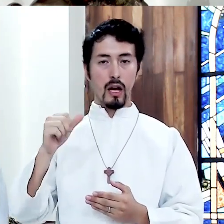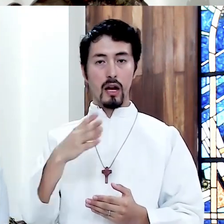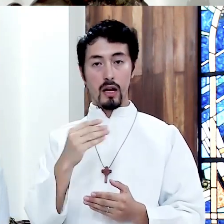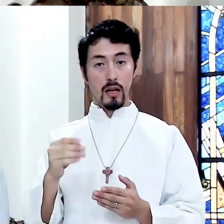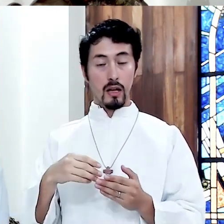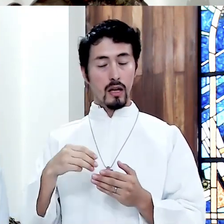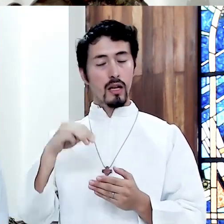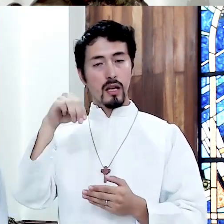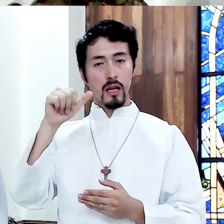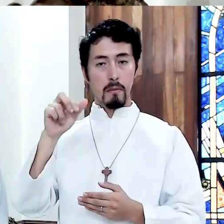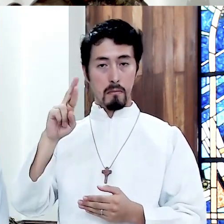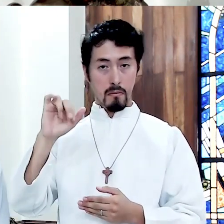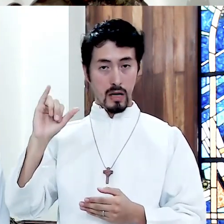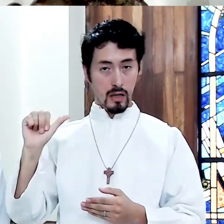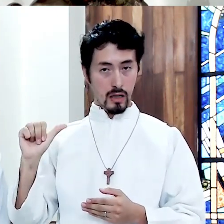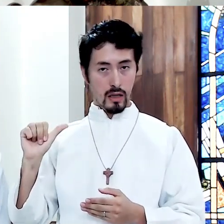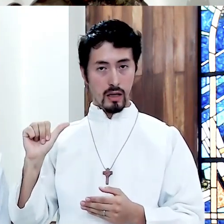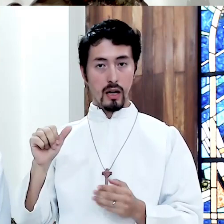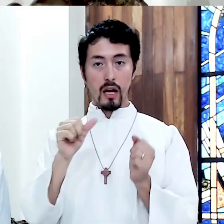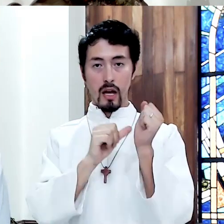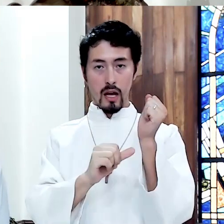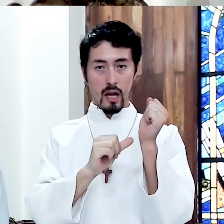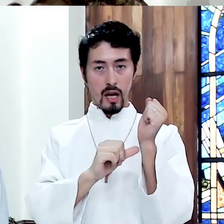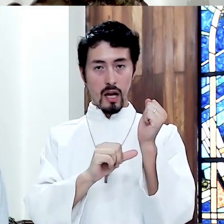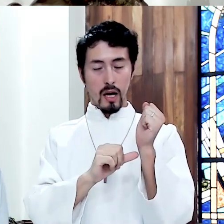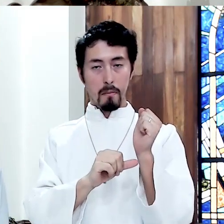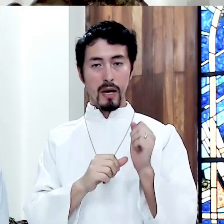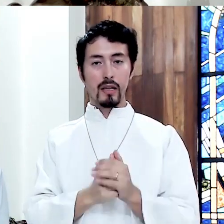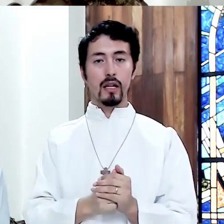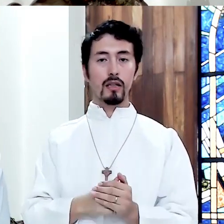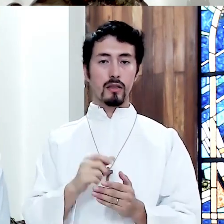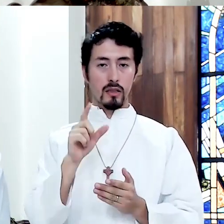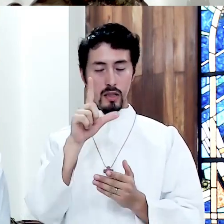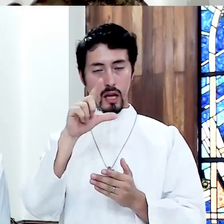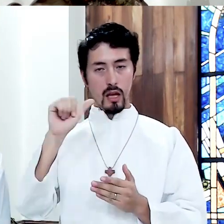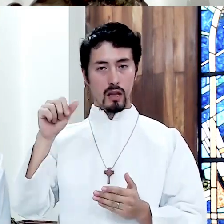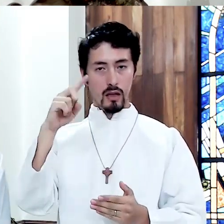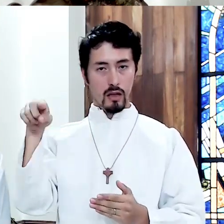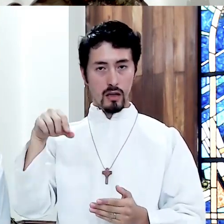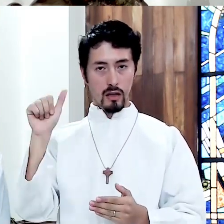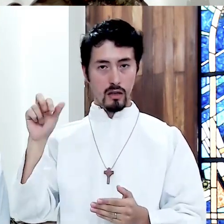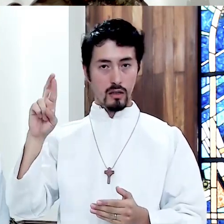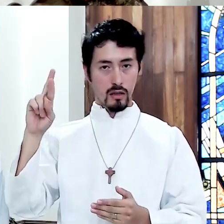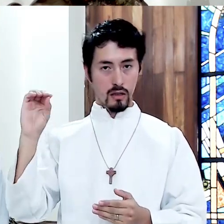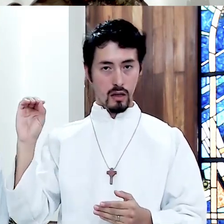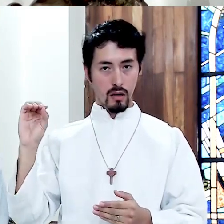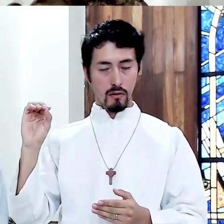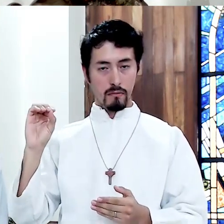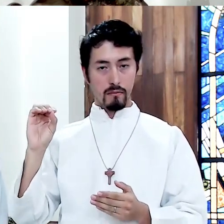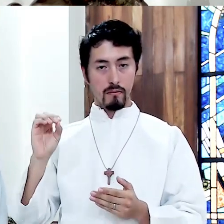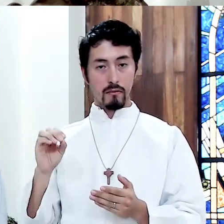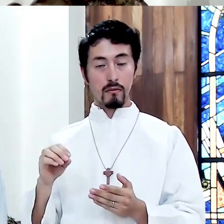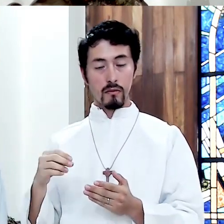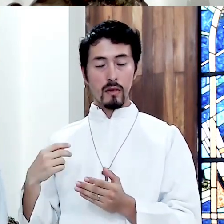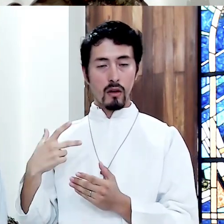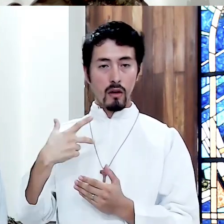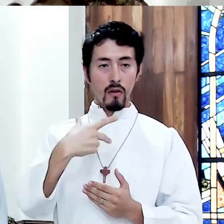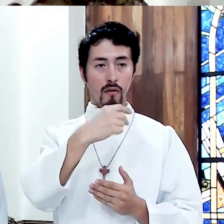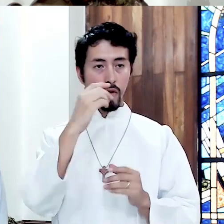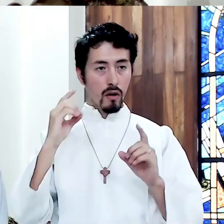Jesús: Señor, el amigo a quien tanto quieres, está enfermo.